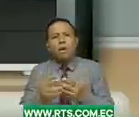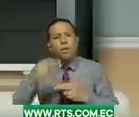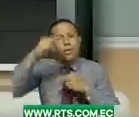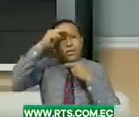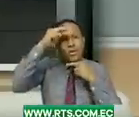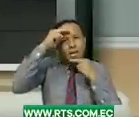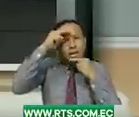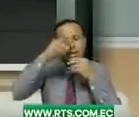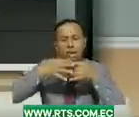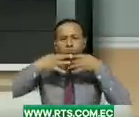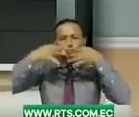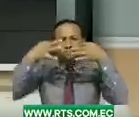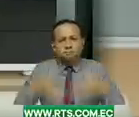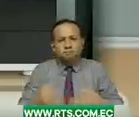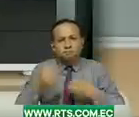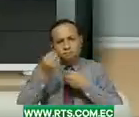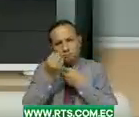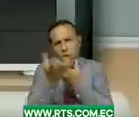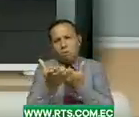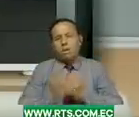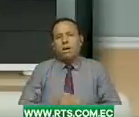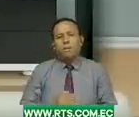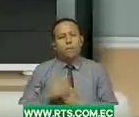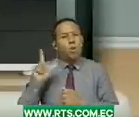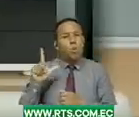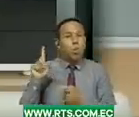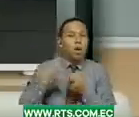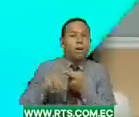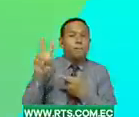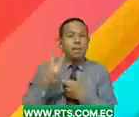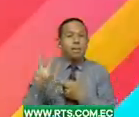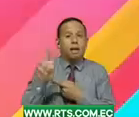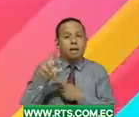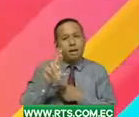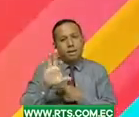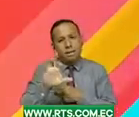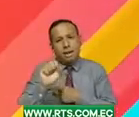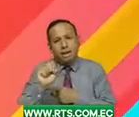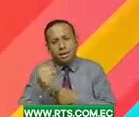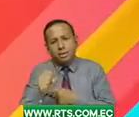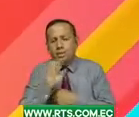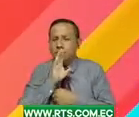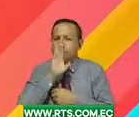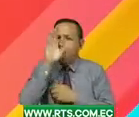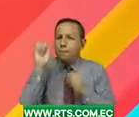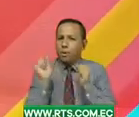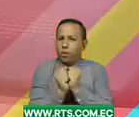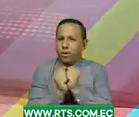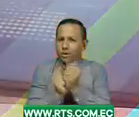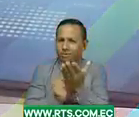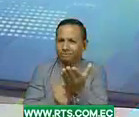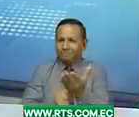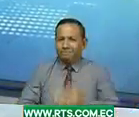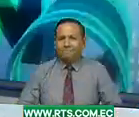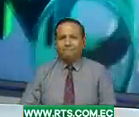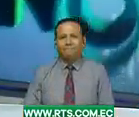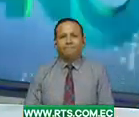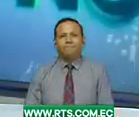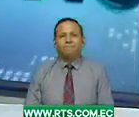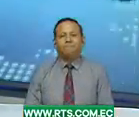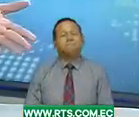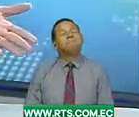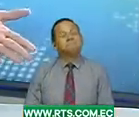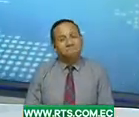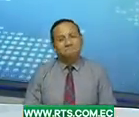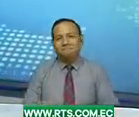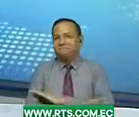la realidad en tu pantalla, de lunes a viernes. RTS, siempre contigo. queridos amigos, así